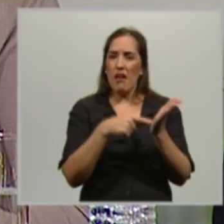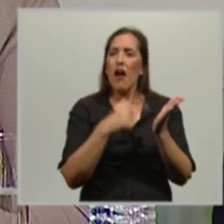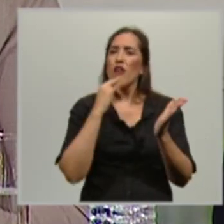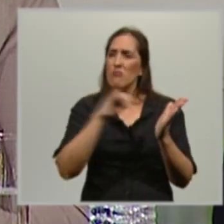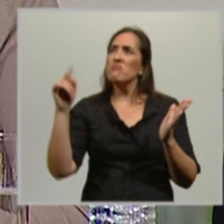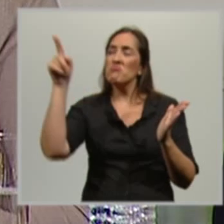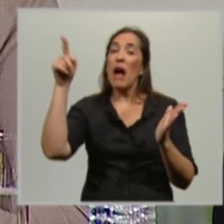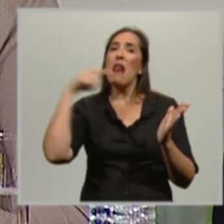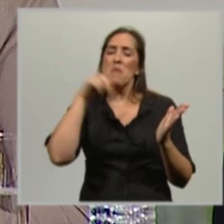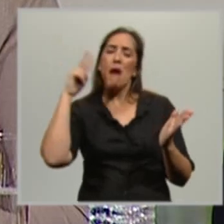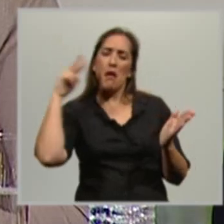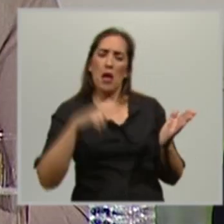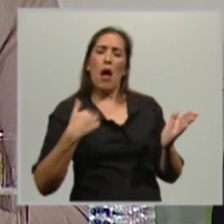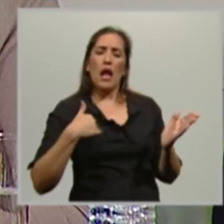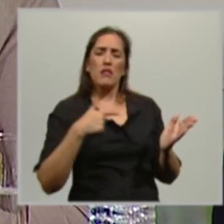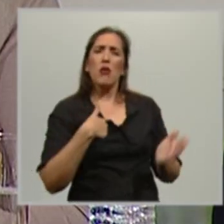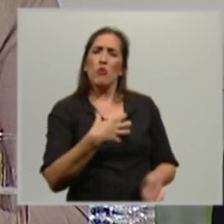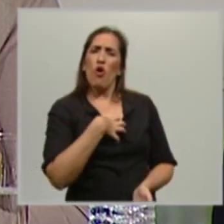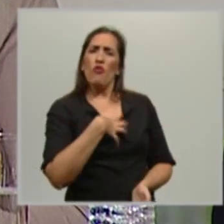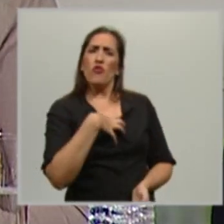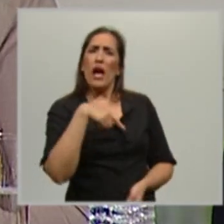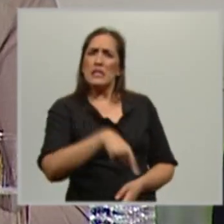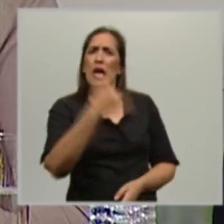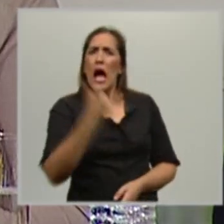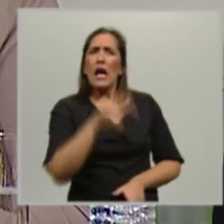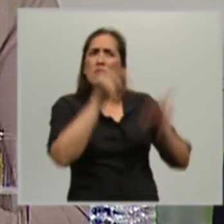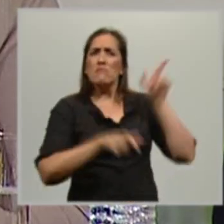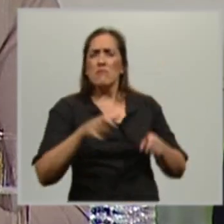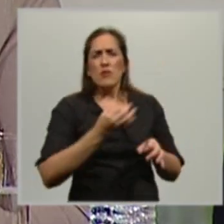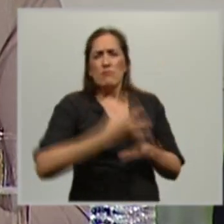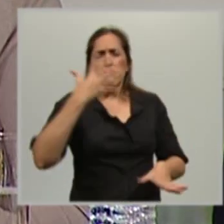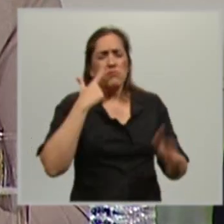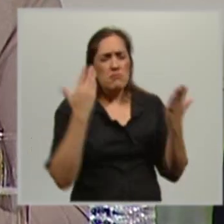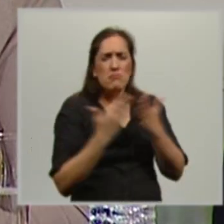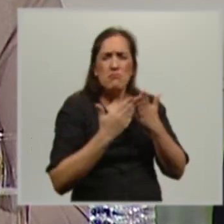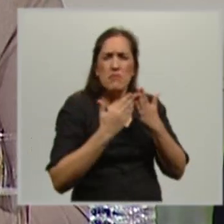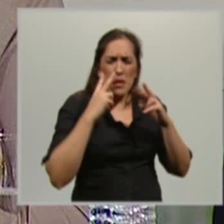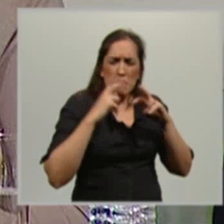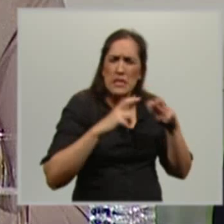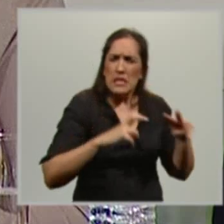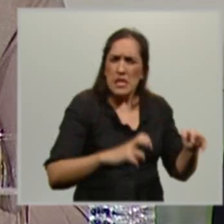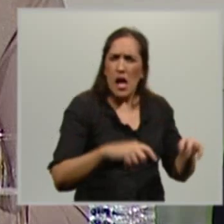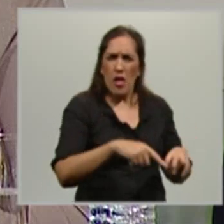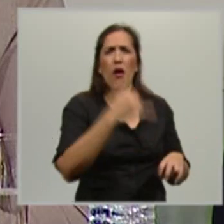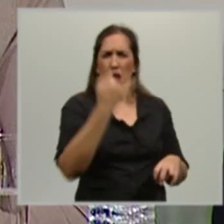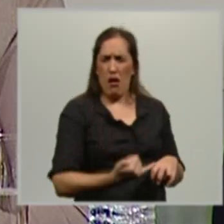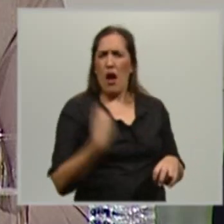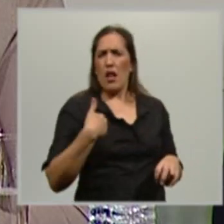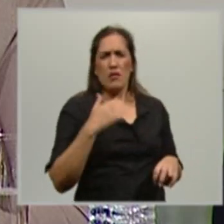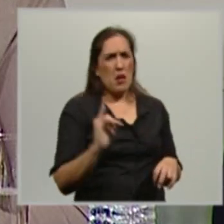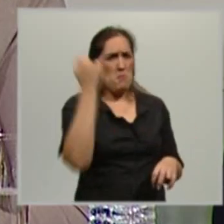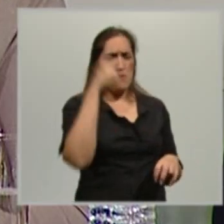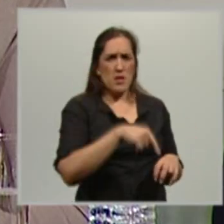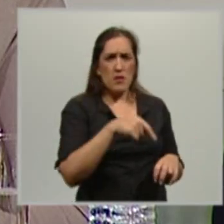Argentina. Tienen los mejores investigadores, tienen recursos que les